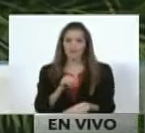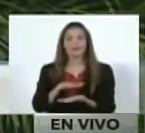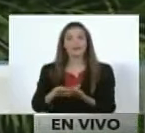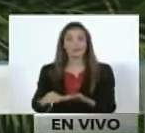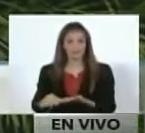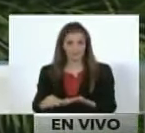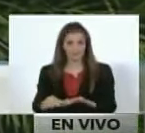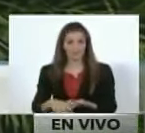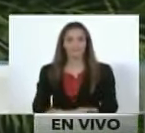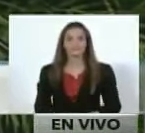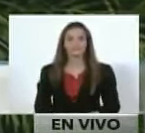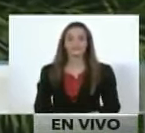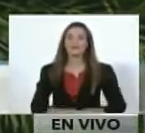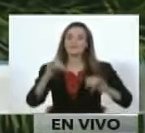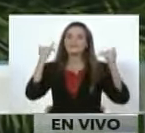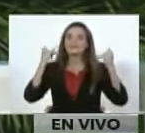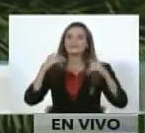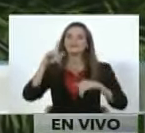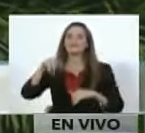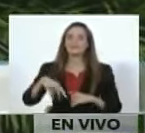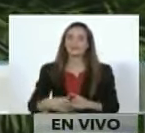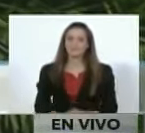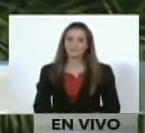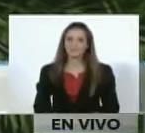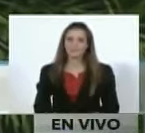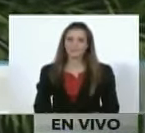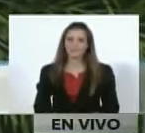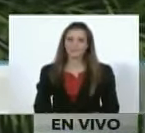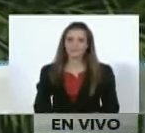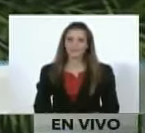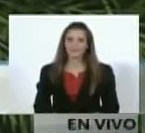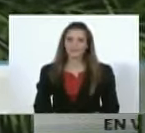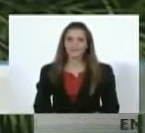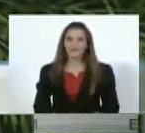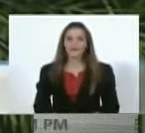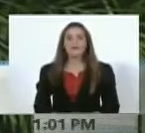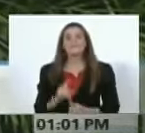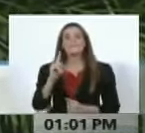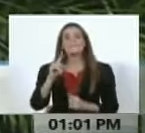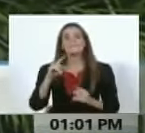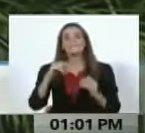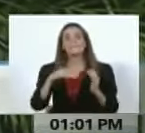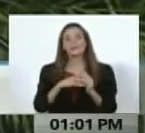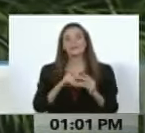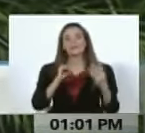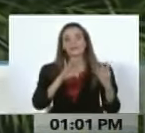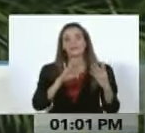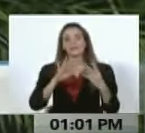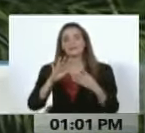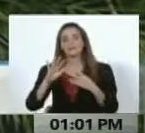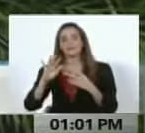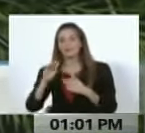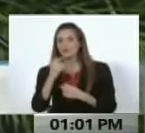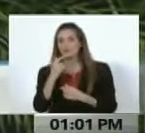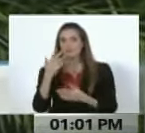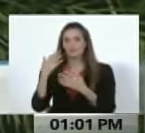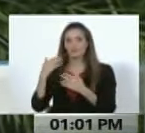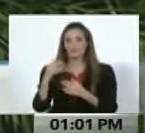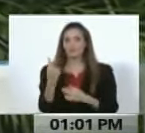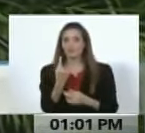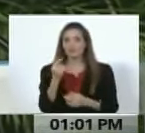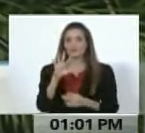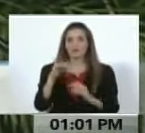gratuita. Celebremos además que para 1998 se contaba solo con